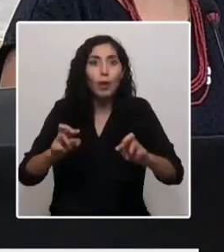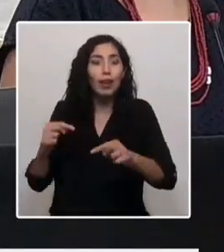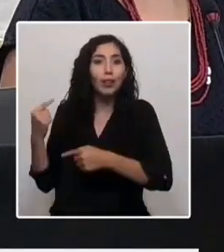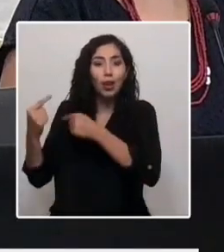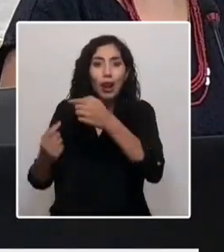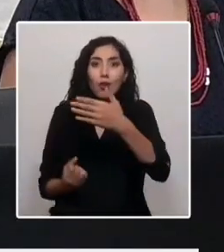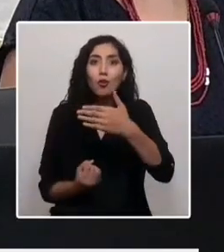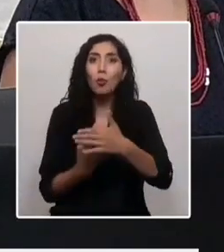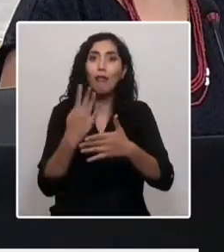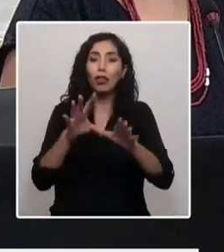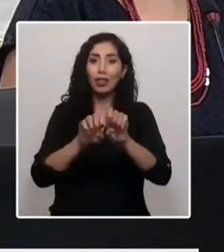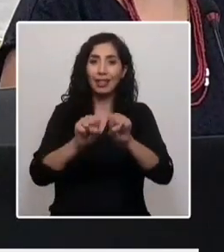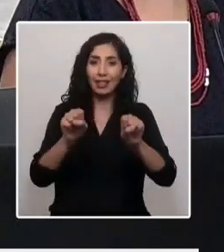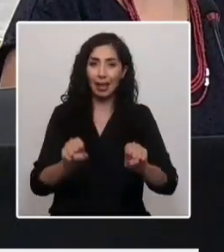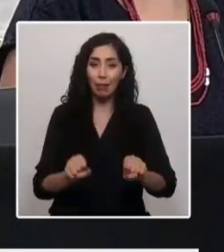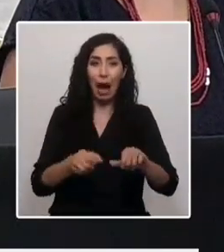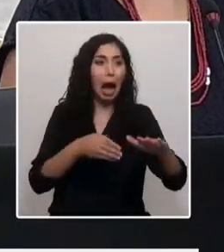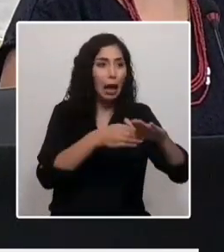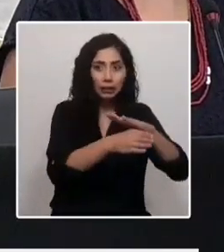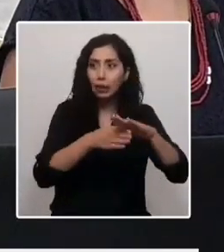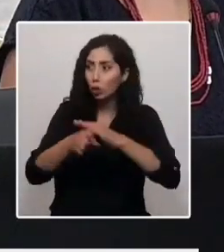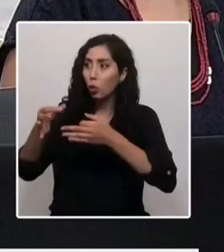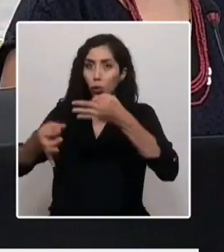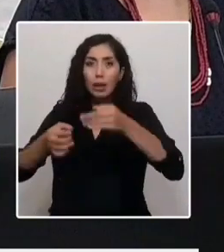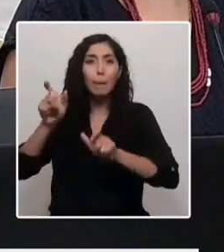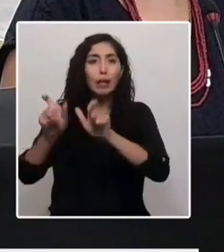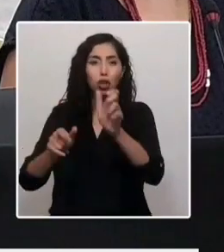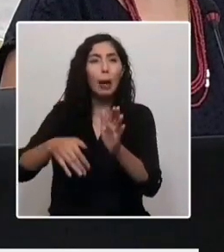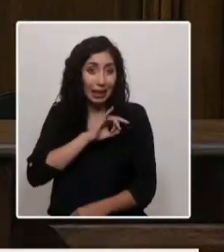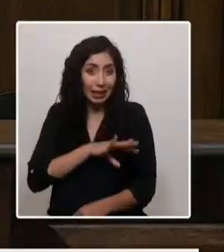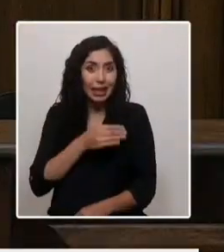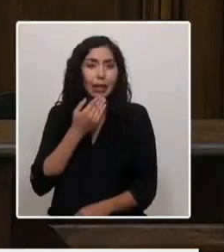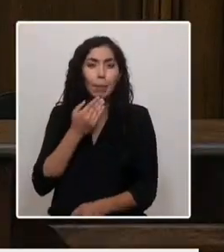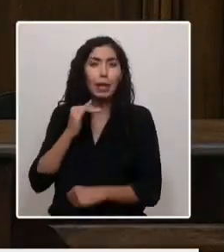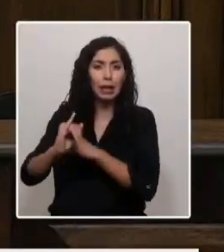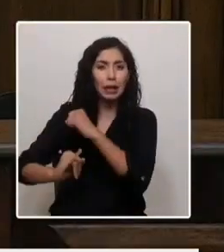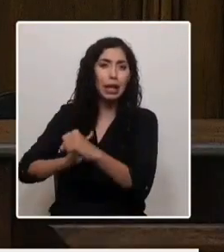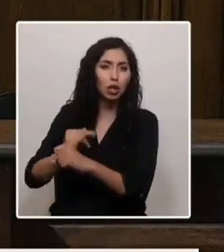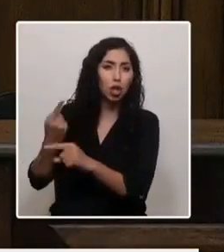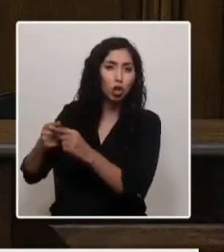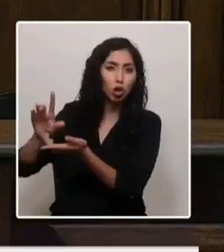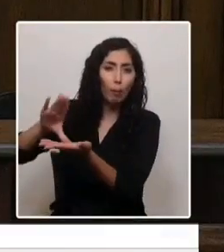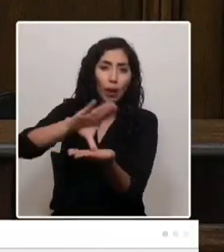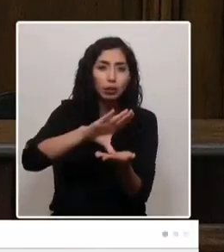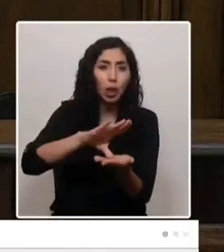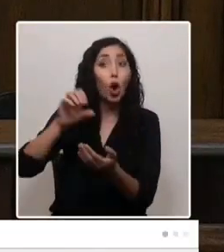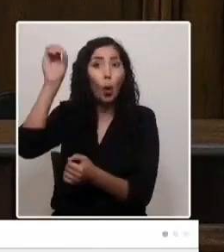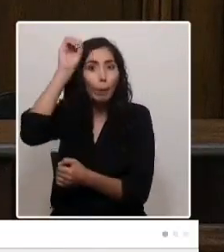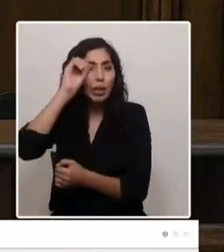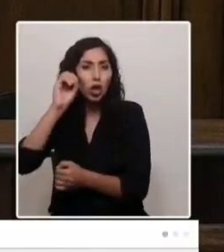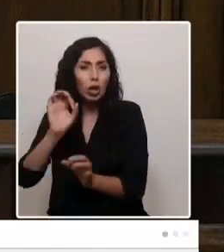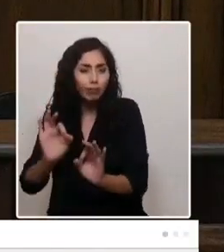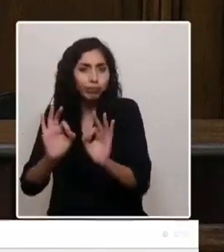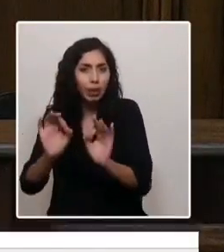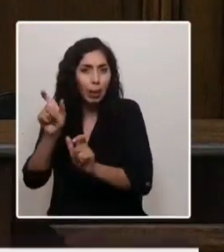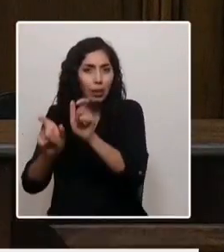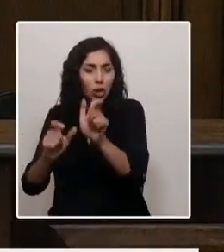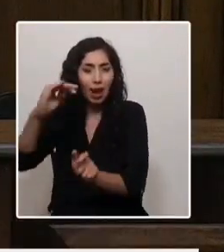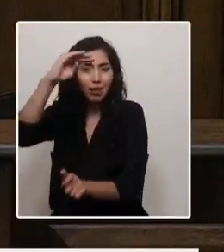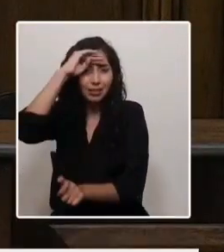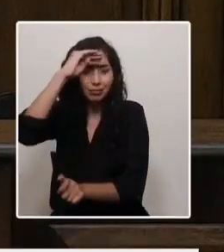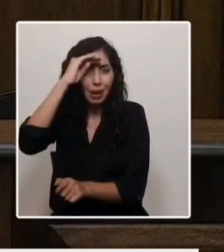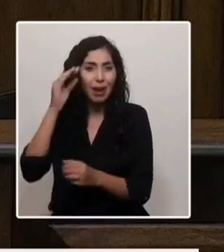que dé un acceso de justicia a las personas más vulneradas, a las mujeres, a las disidencias. Las normas aprobadas van en contra de los elementos